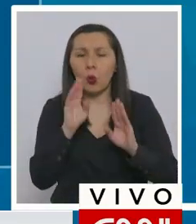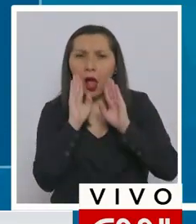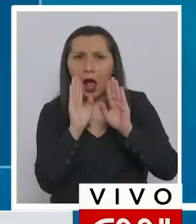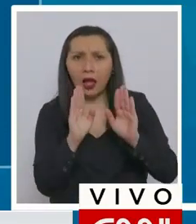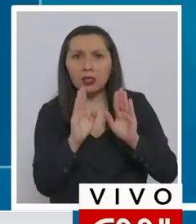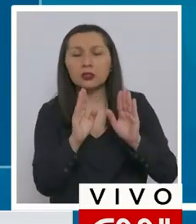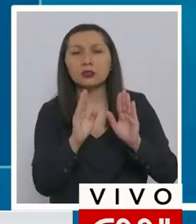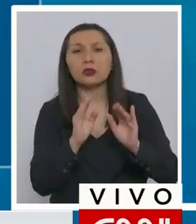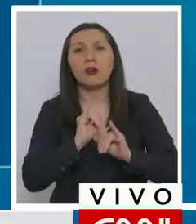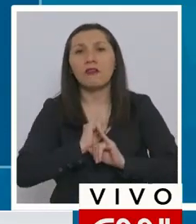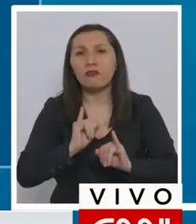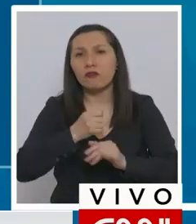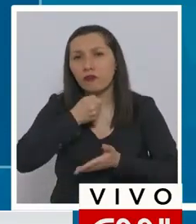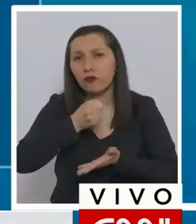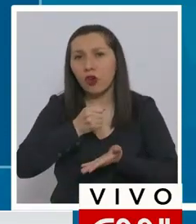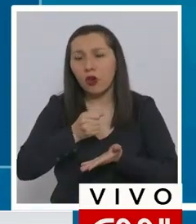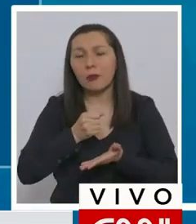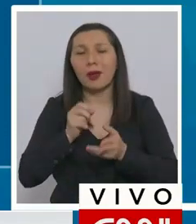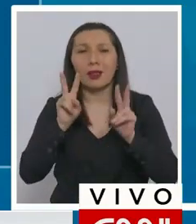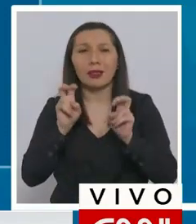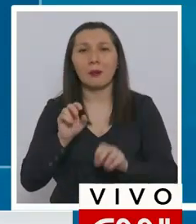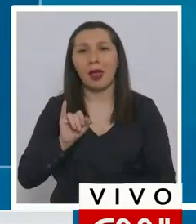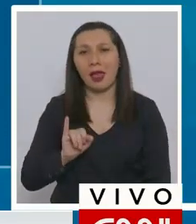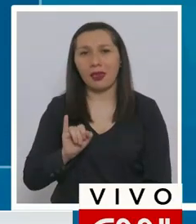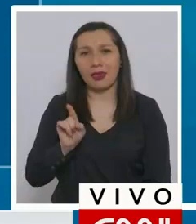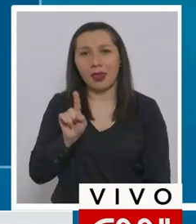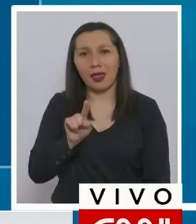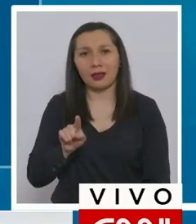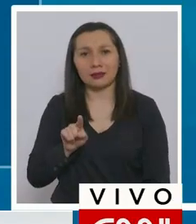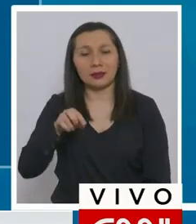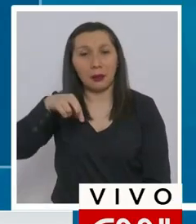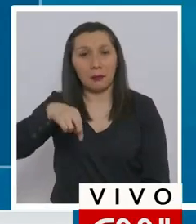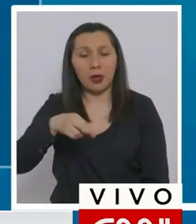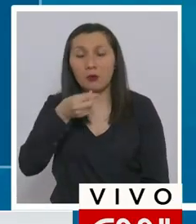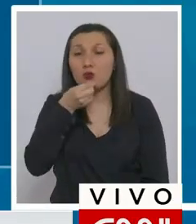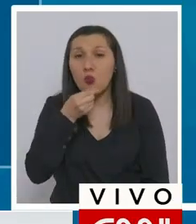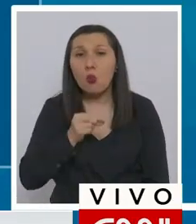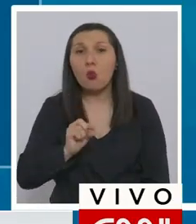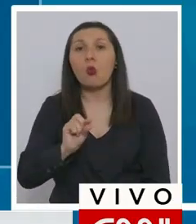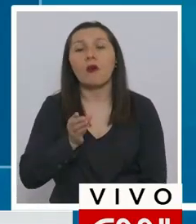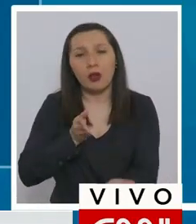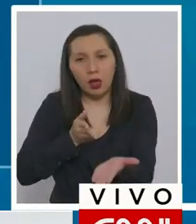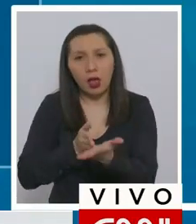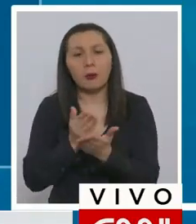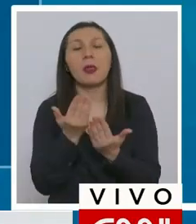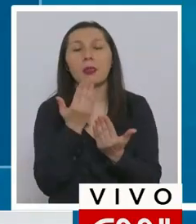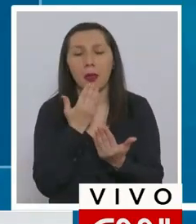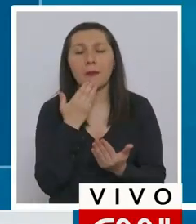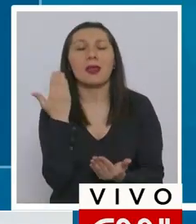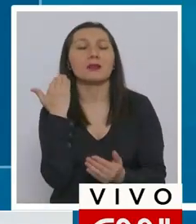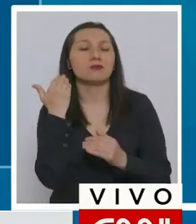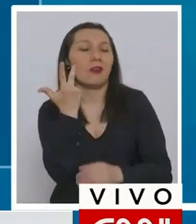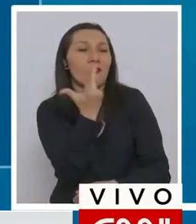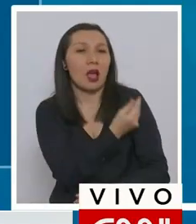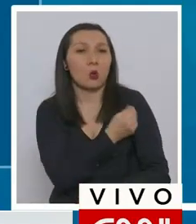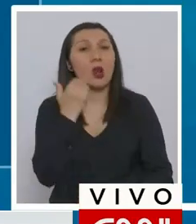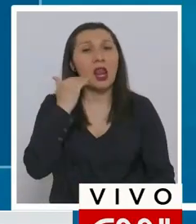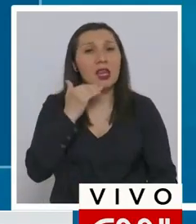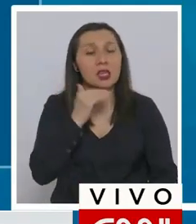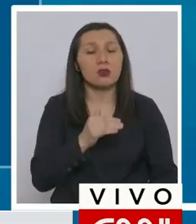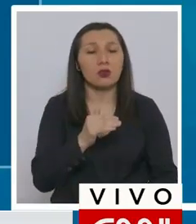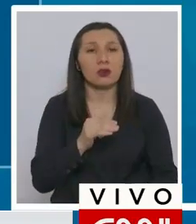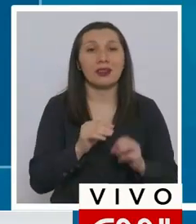que todavía no han ido a colocarse la dosis de refuerzo que lo hagan a la brevedad posible para evitar